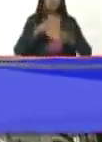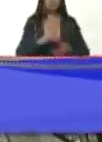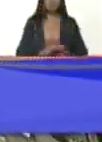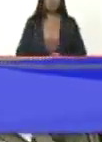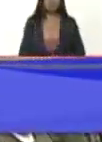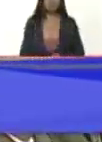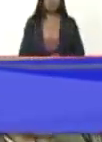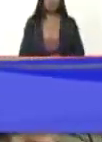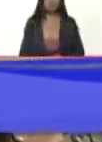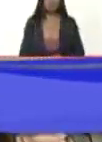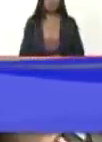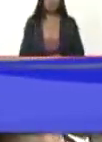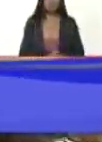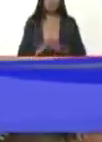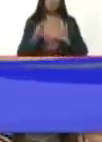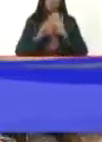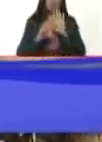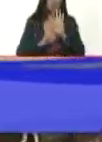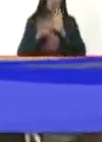Son categorías fundamentales